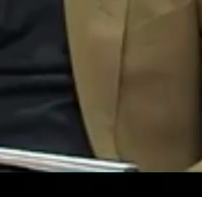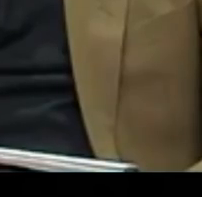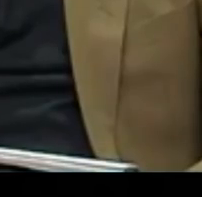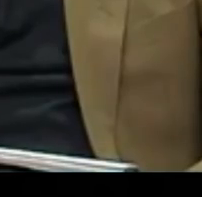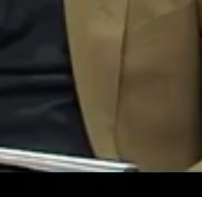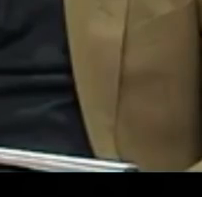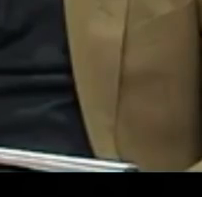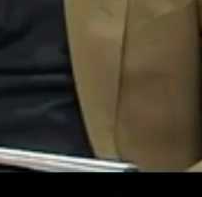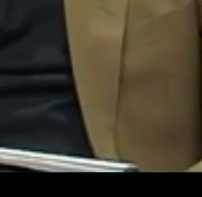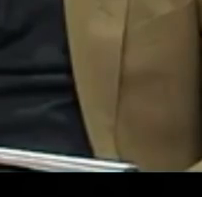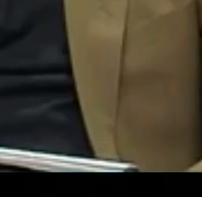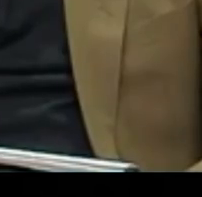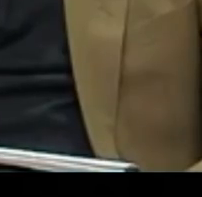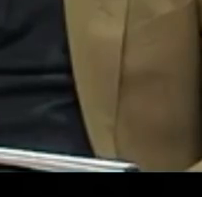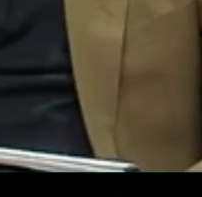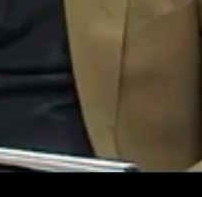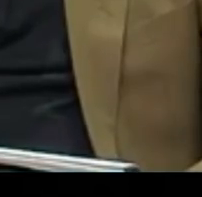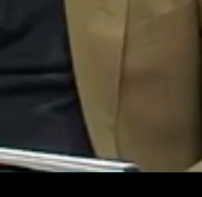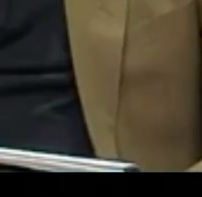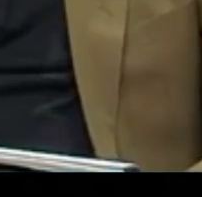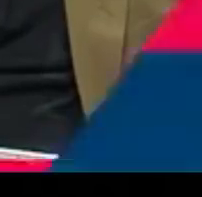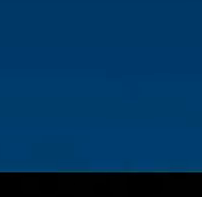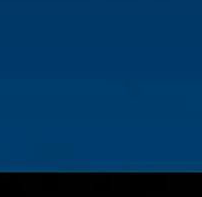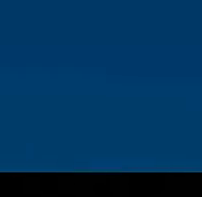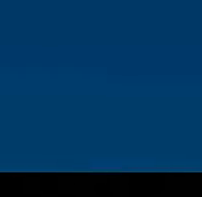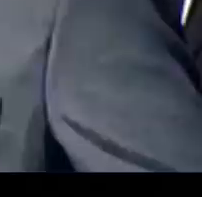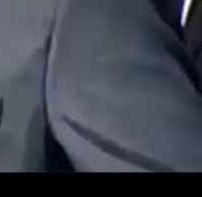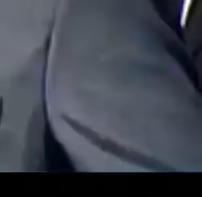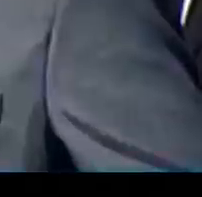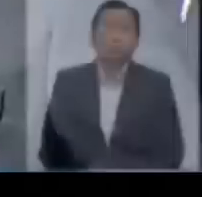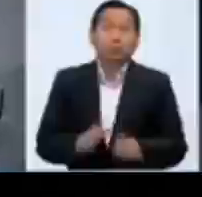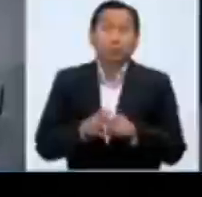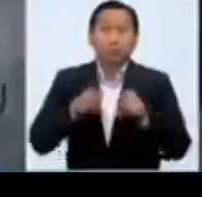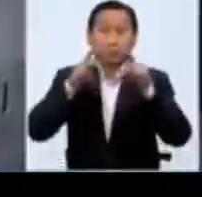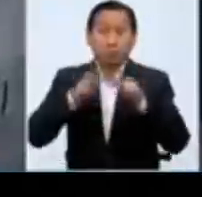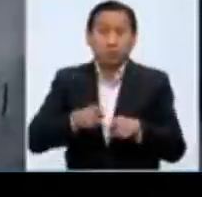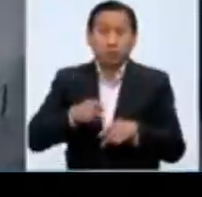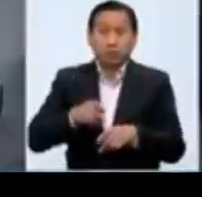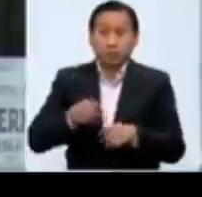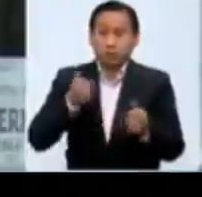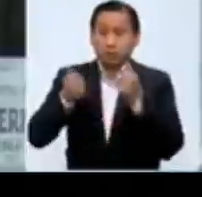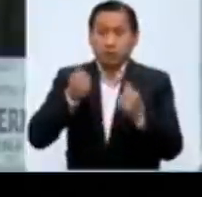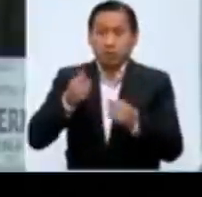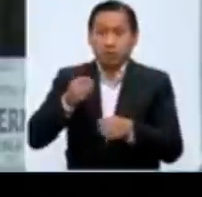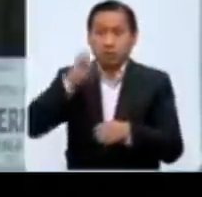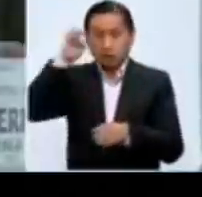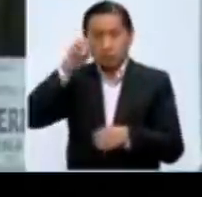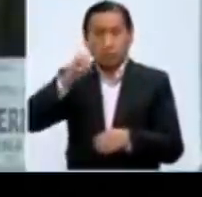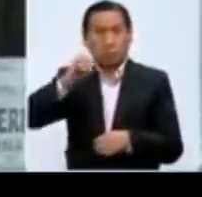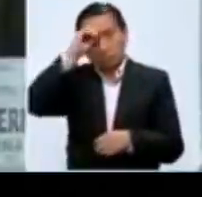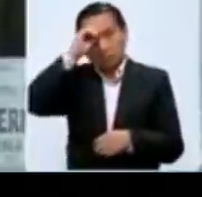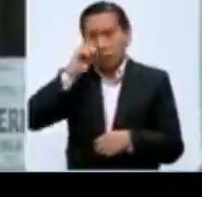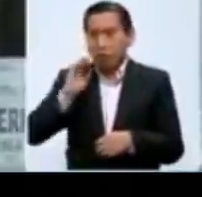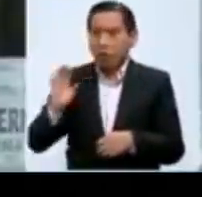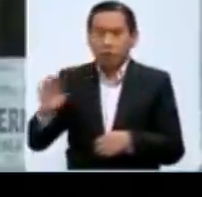que podría decirle que este señor no sabe la administración pública. Cuando una persona no sabe administrar públicamente las